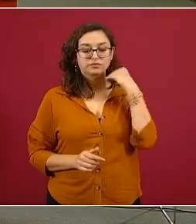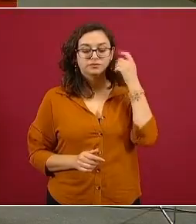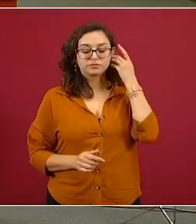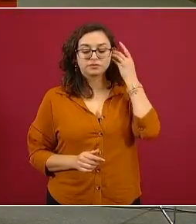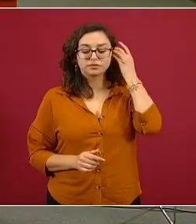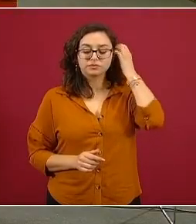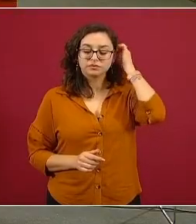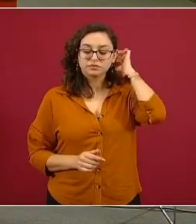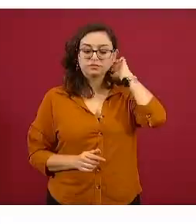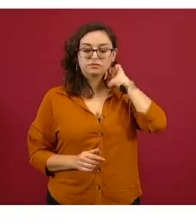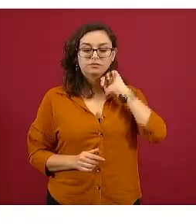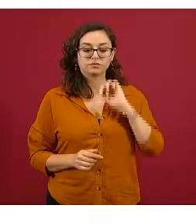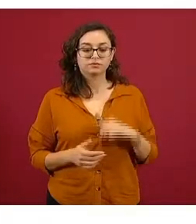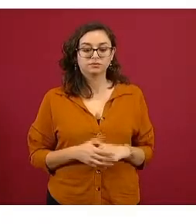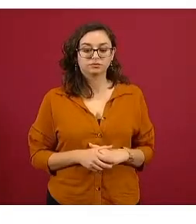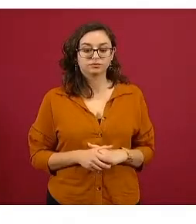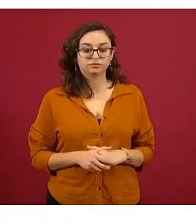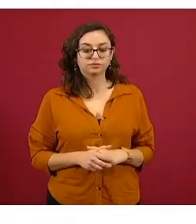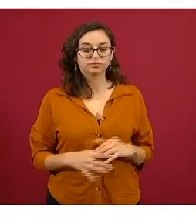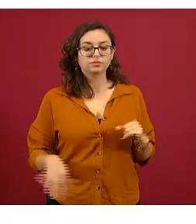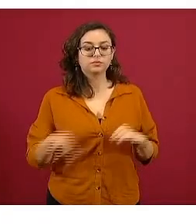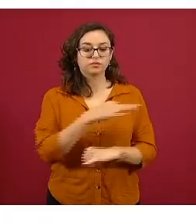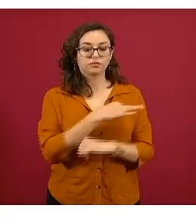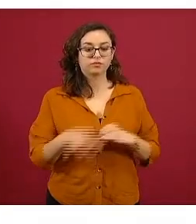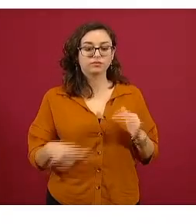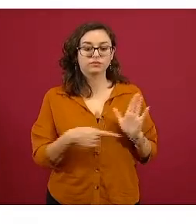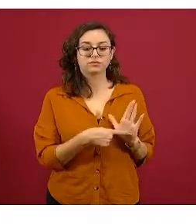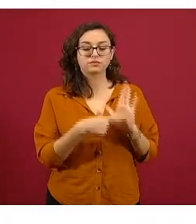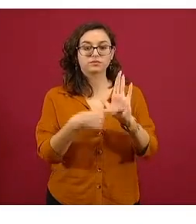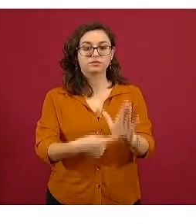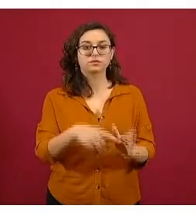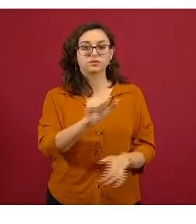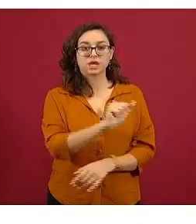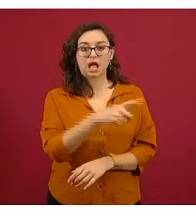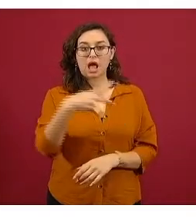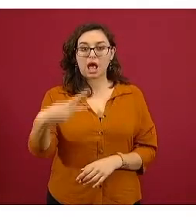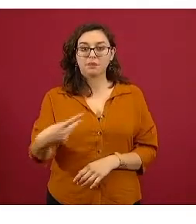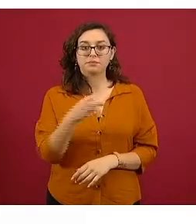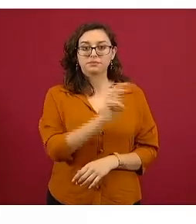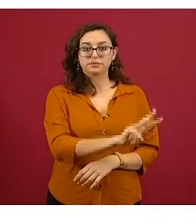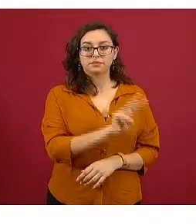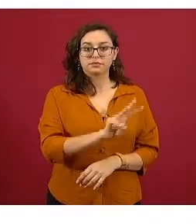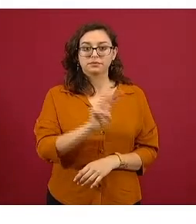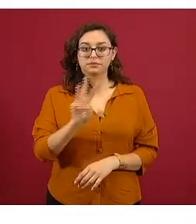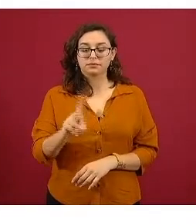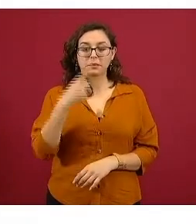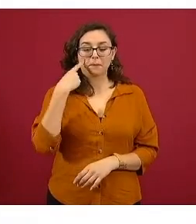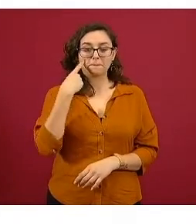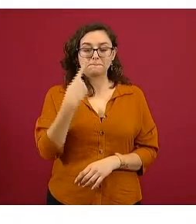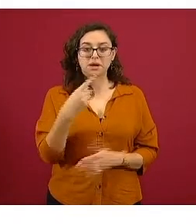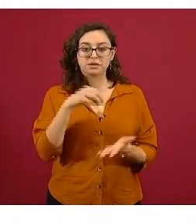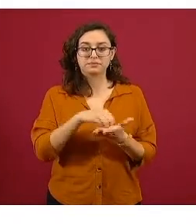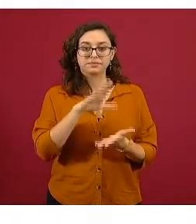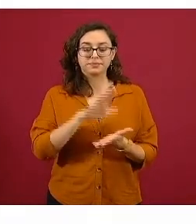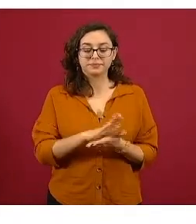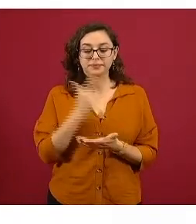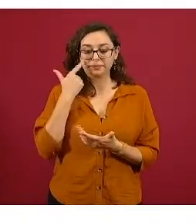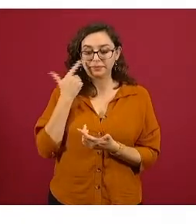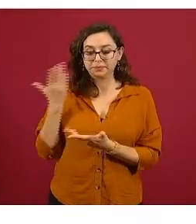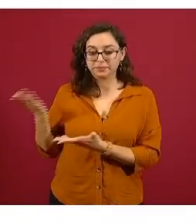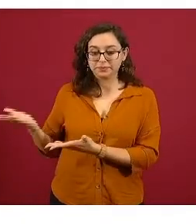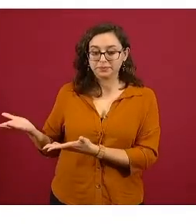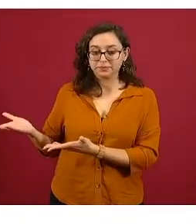Finalmente, les presento cómo se ve la aplicación del portal para registro. Es